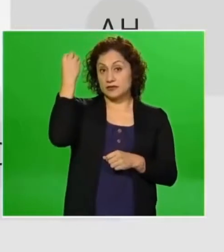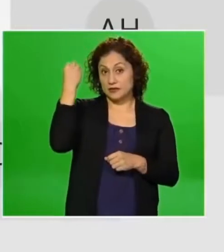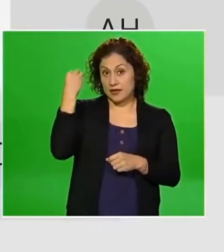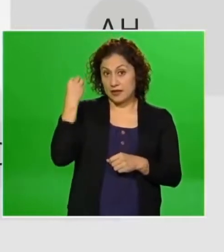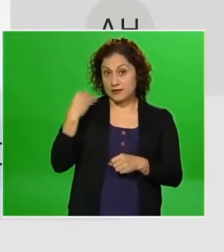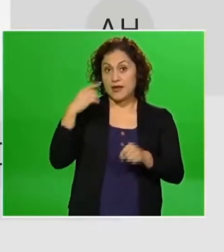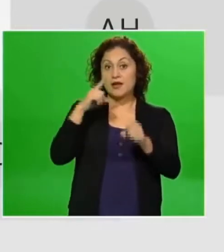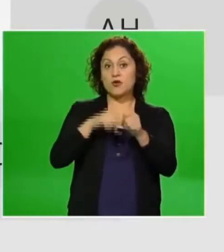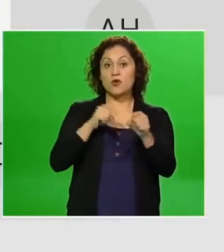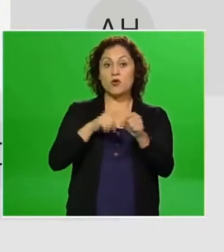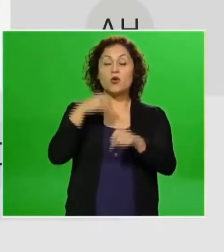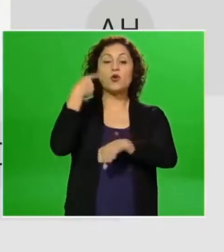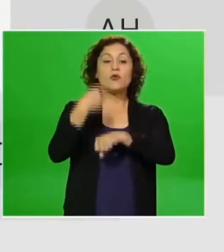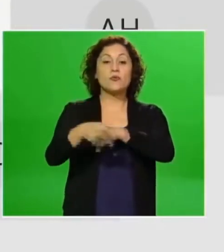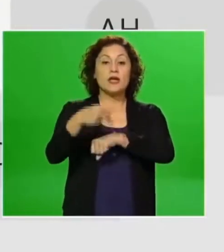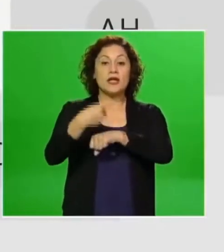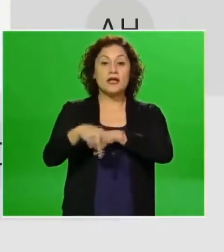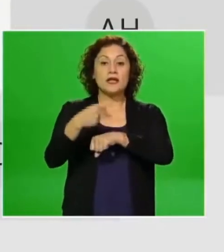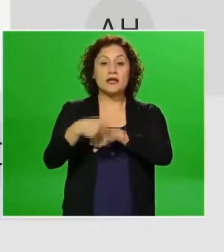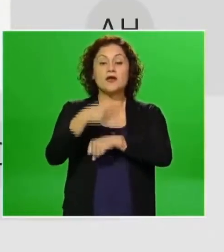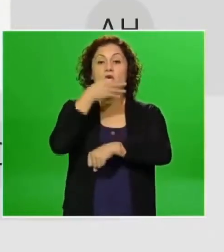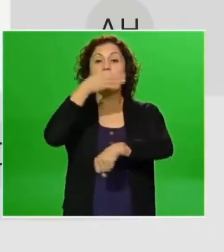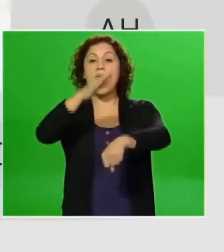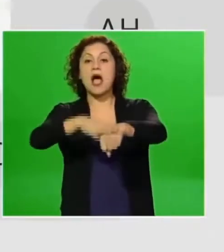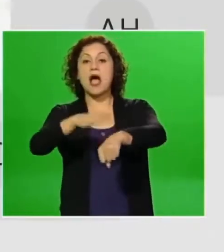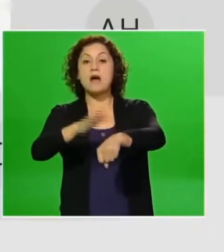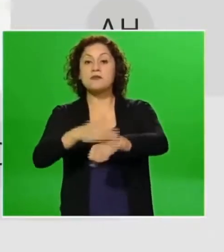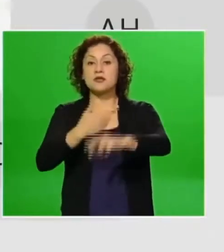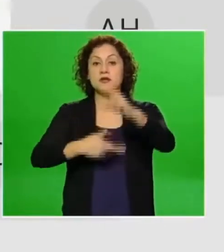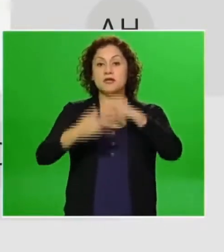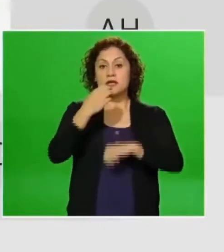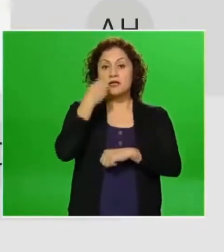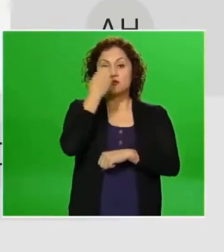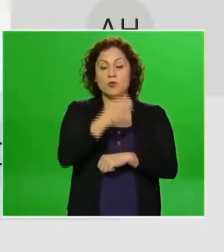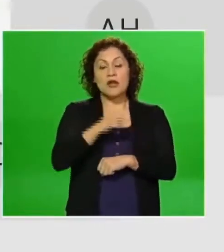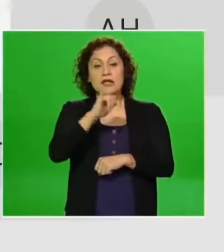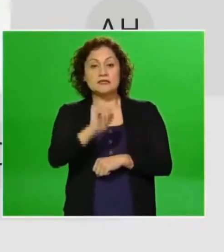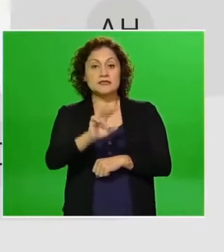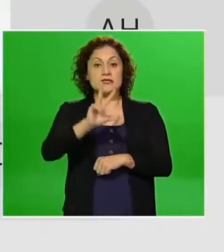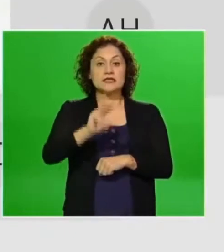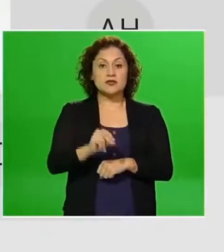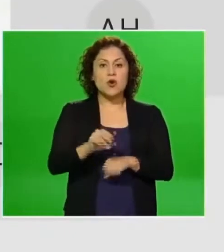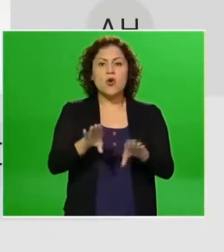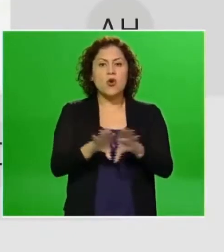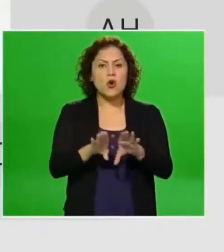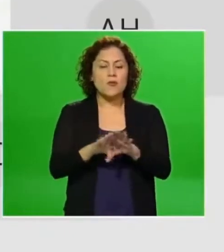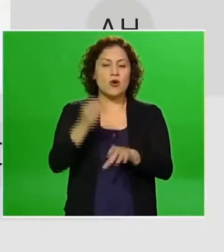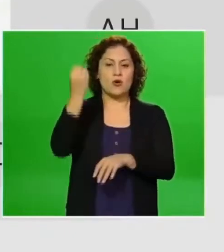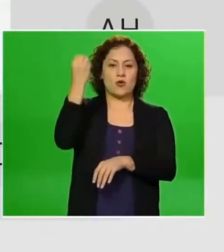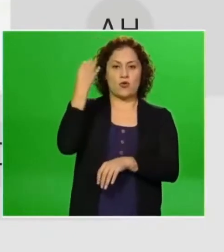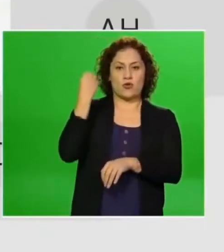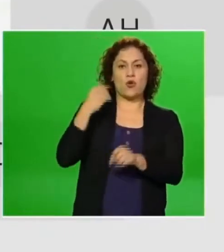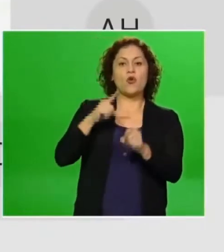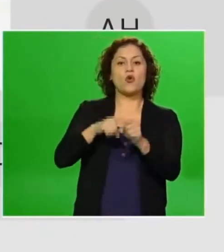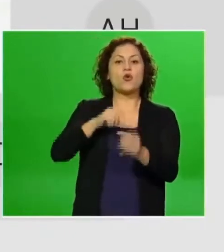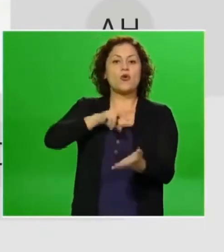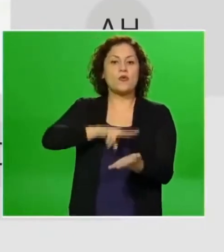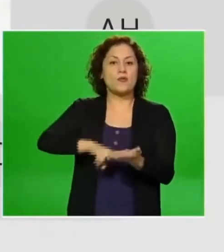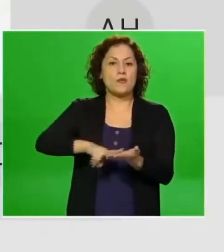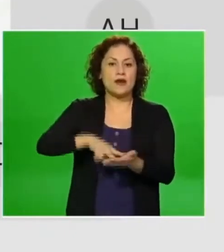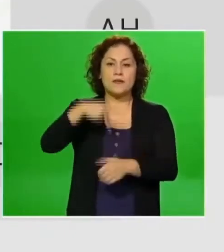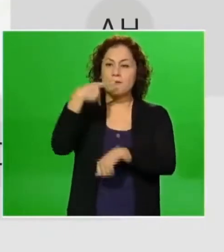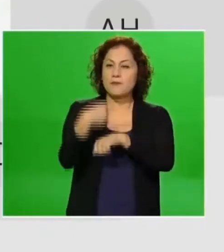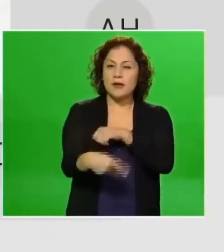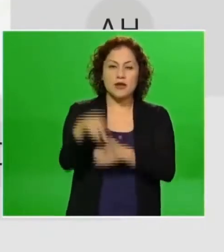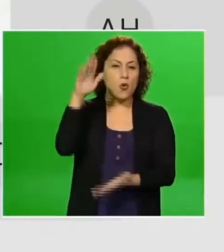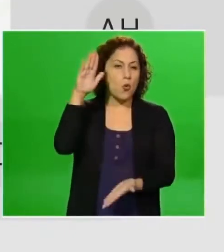poder en su momento activar las clases presenciales es cuando este se encuentra en verde, es decir, en el riesgo más bajo. ¿Qué significa